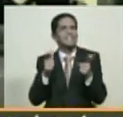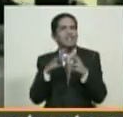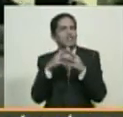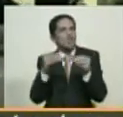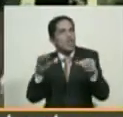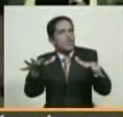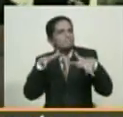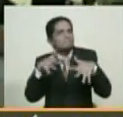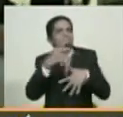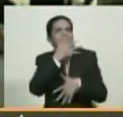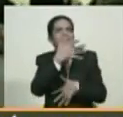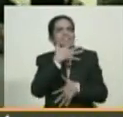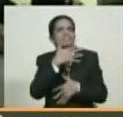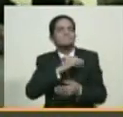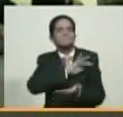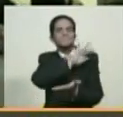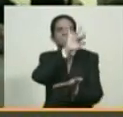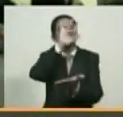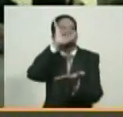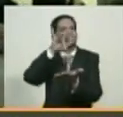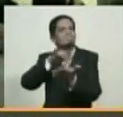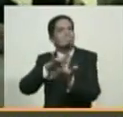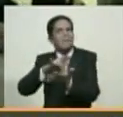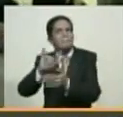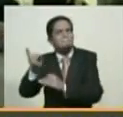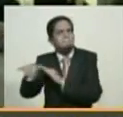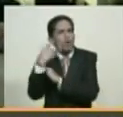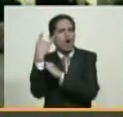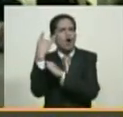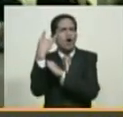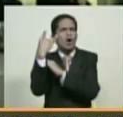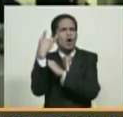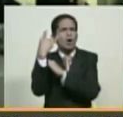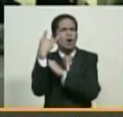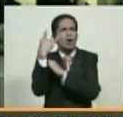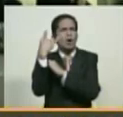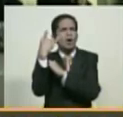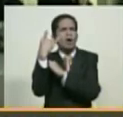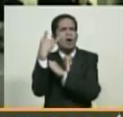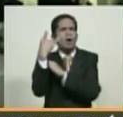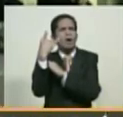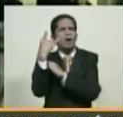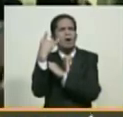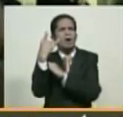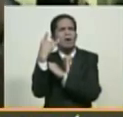ser mejor. Y cuando llegué a Brasil me encontré con otra realidad. Me encontré con